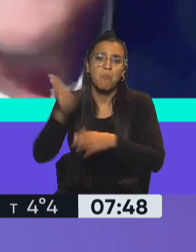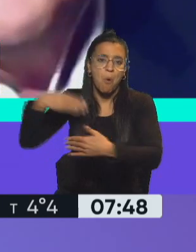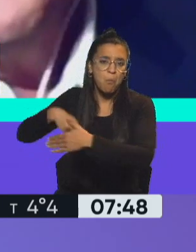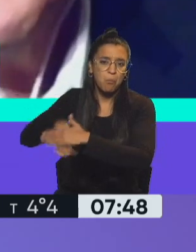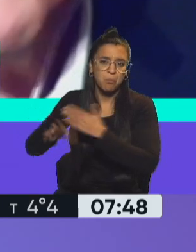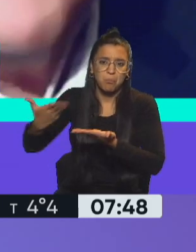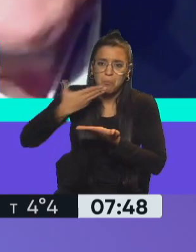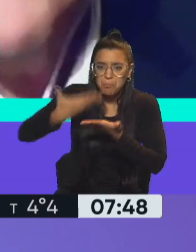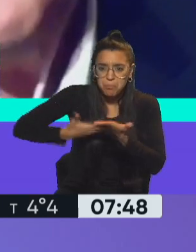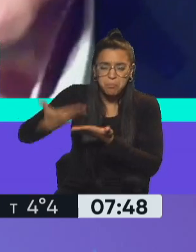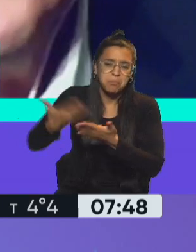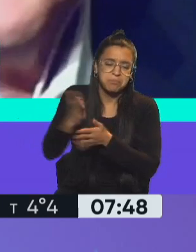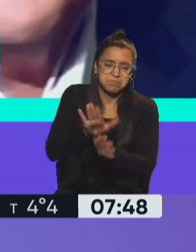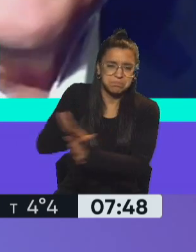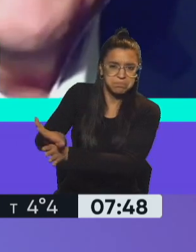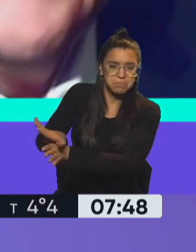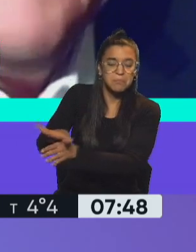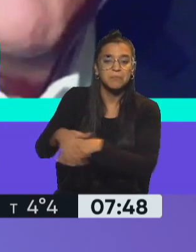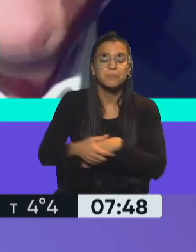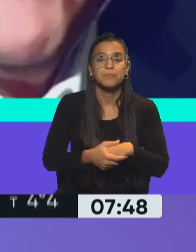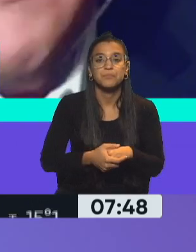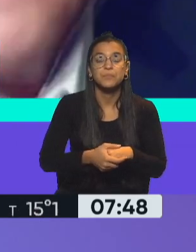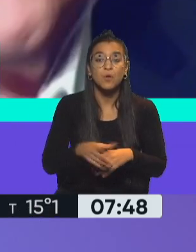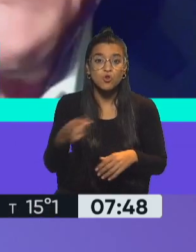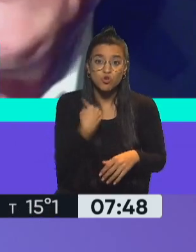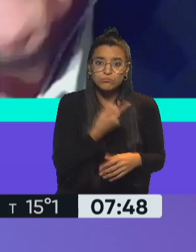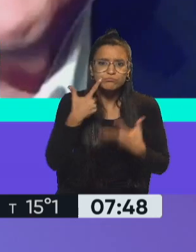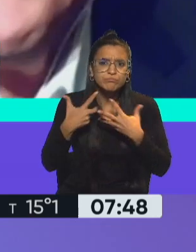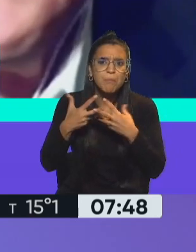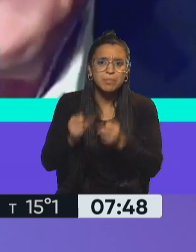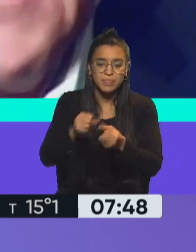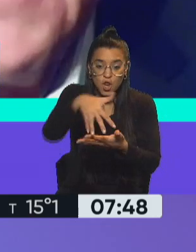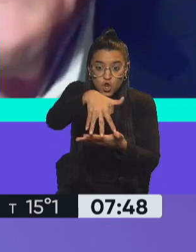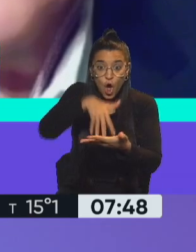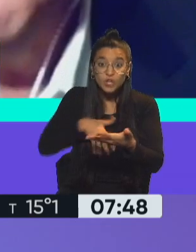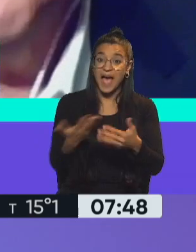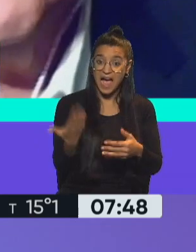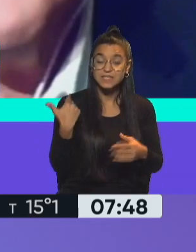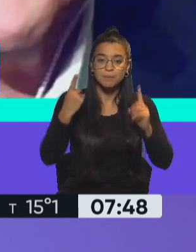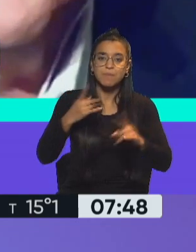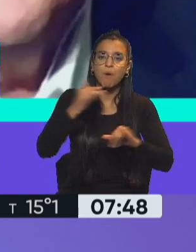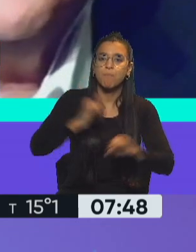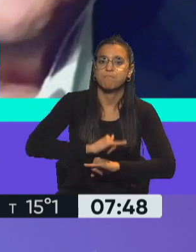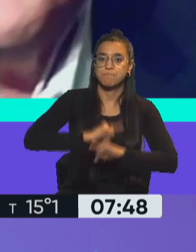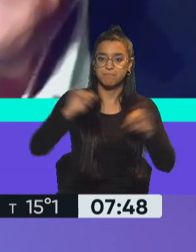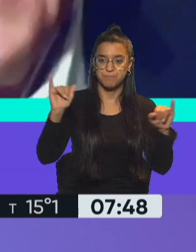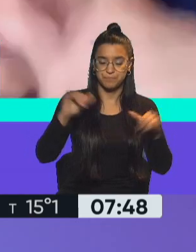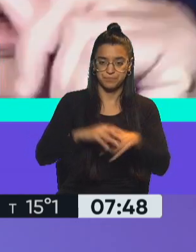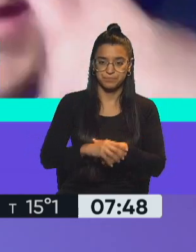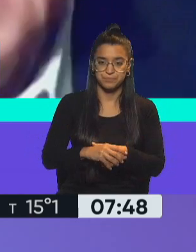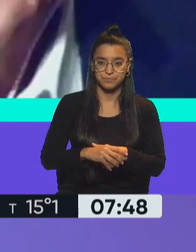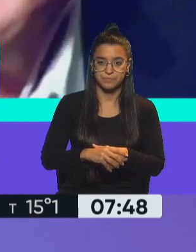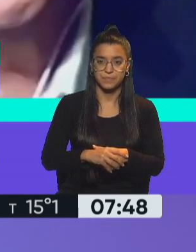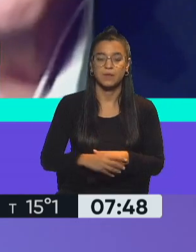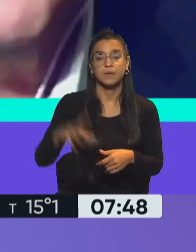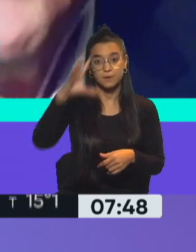lateralizados, secundarizados, pudimos encontrar la nota que en el día de ayer dio a conocer